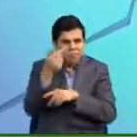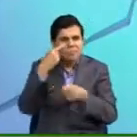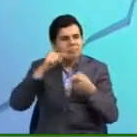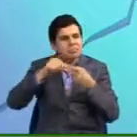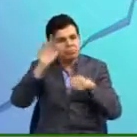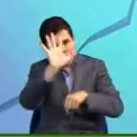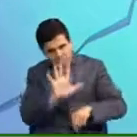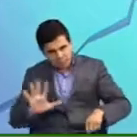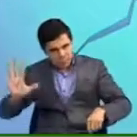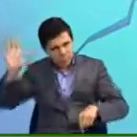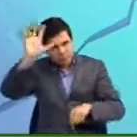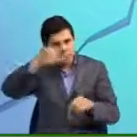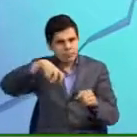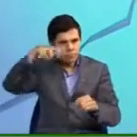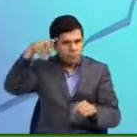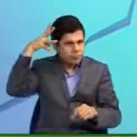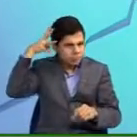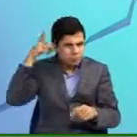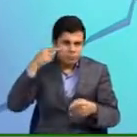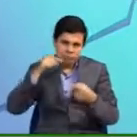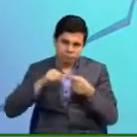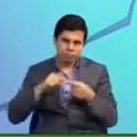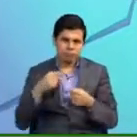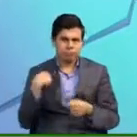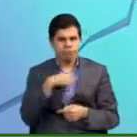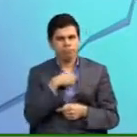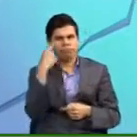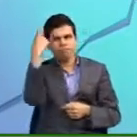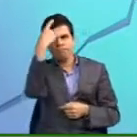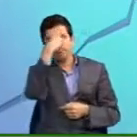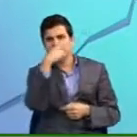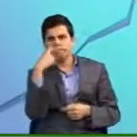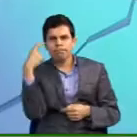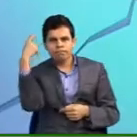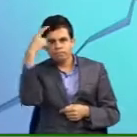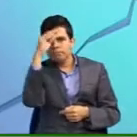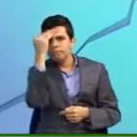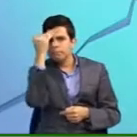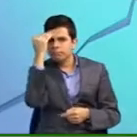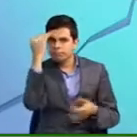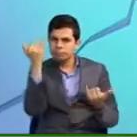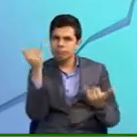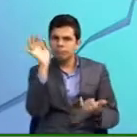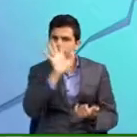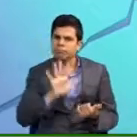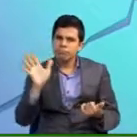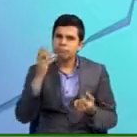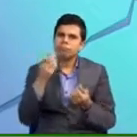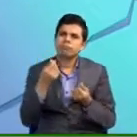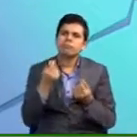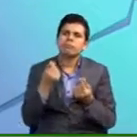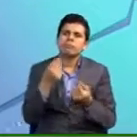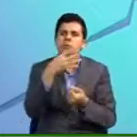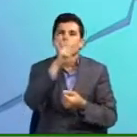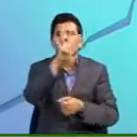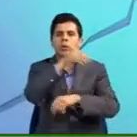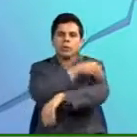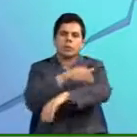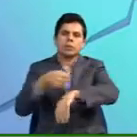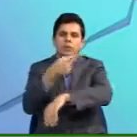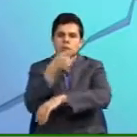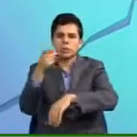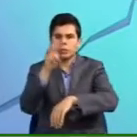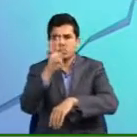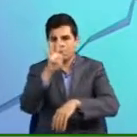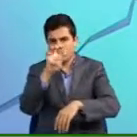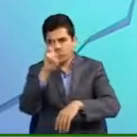regional evaluamos que si bien es cierto a la región llegan 4 millones 198 mil galones